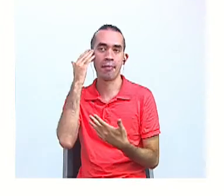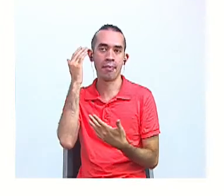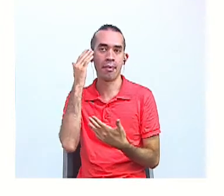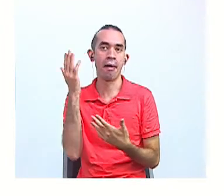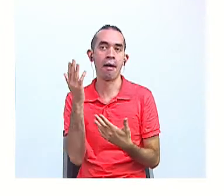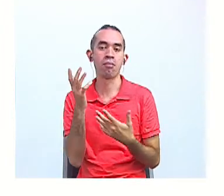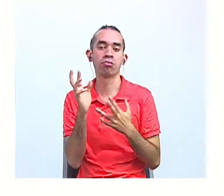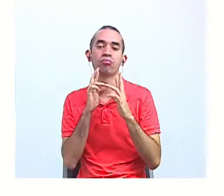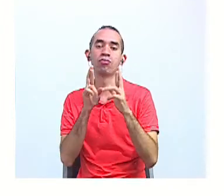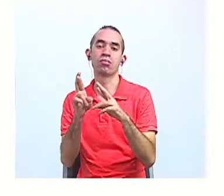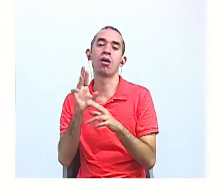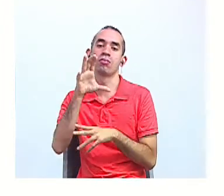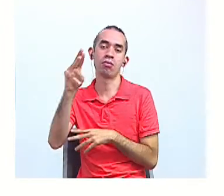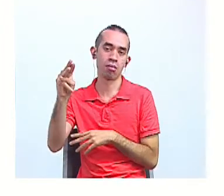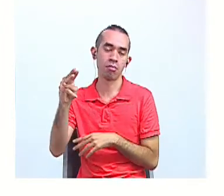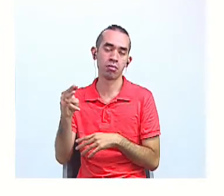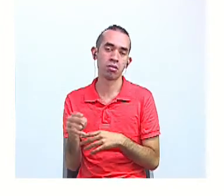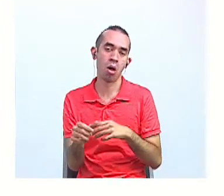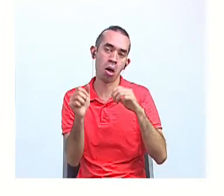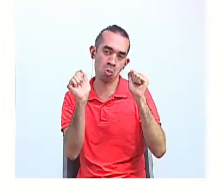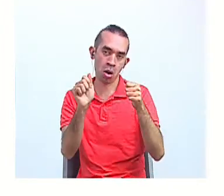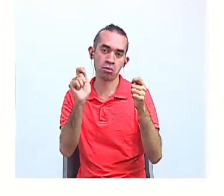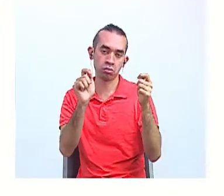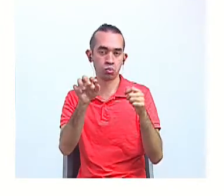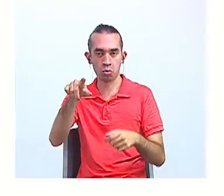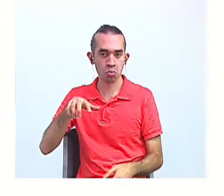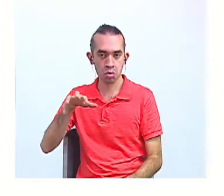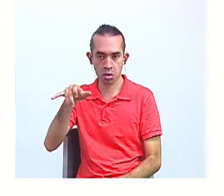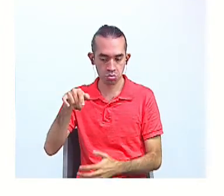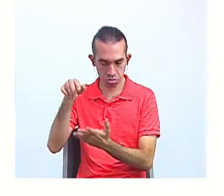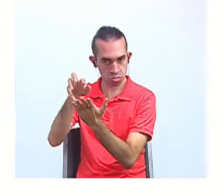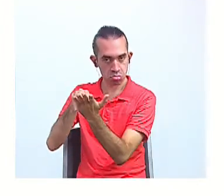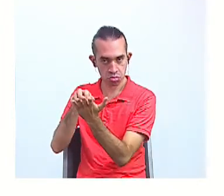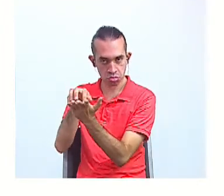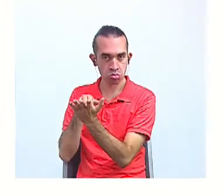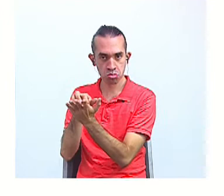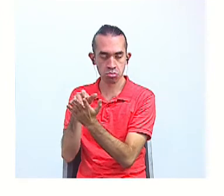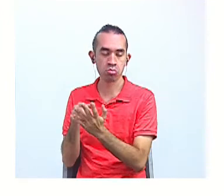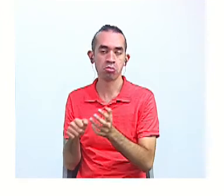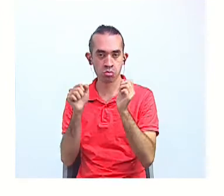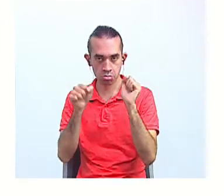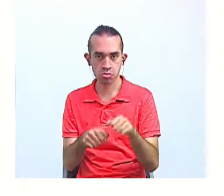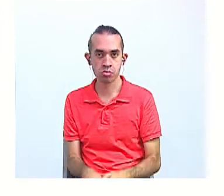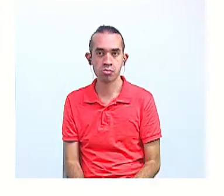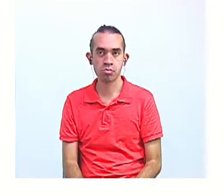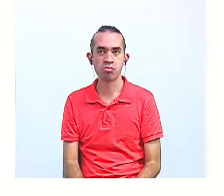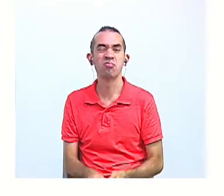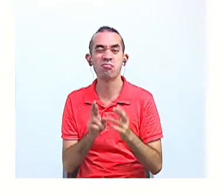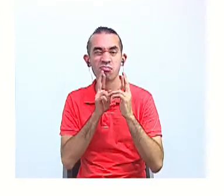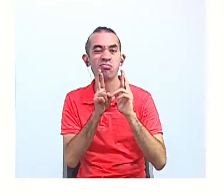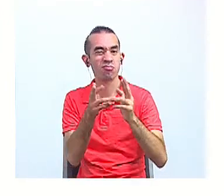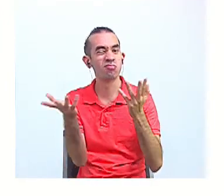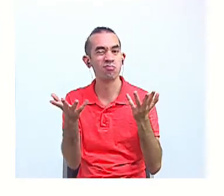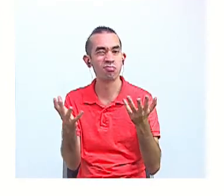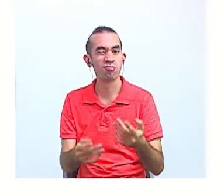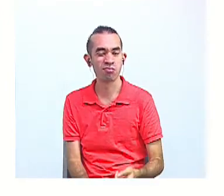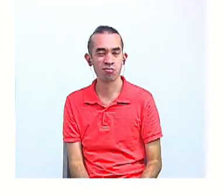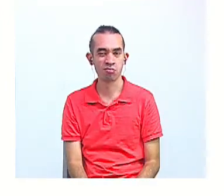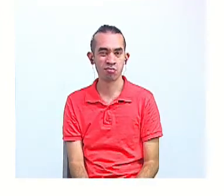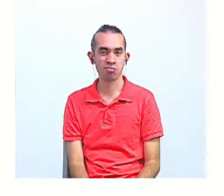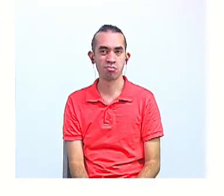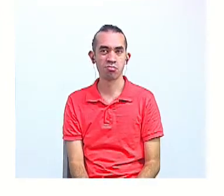en centímetros. Pueden ir realizando la operación en la calculadora. ¿Cuánto nos da ese dato